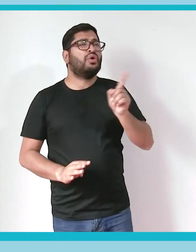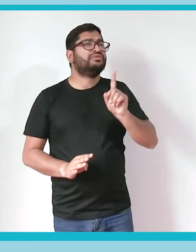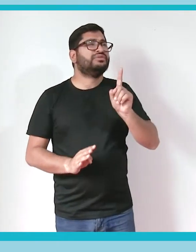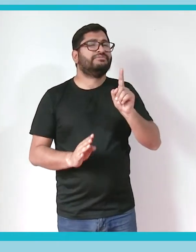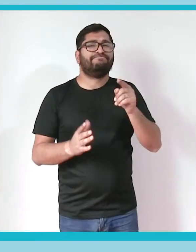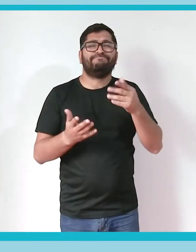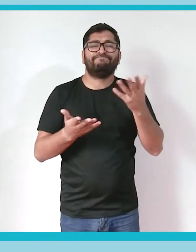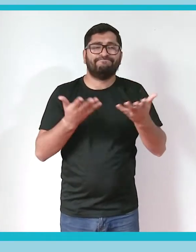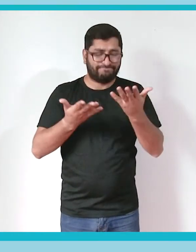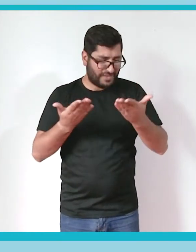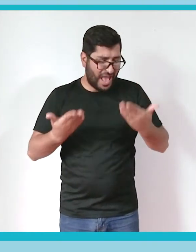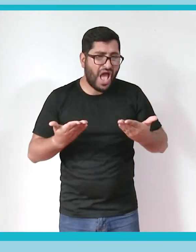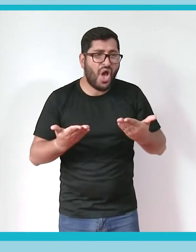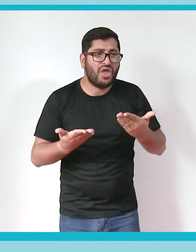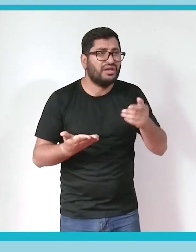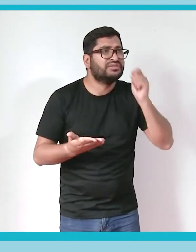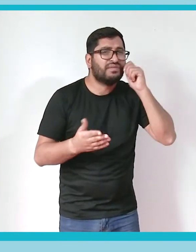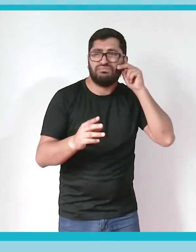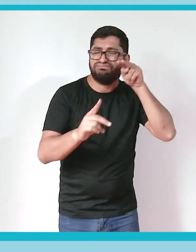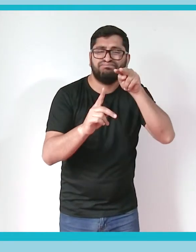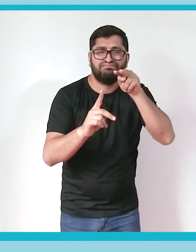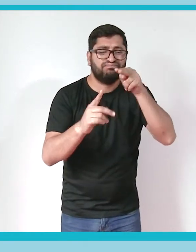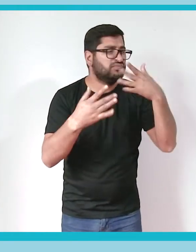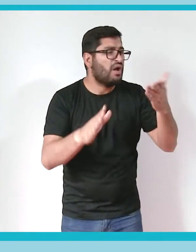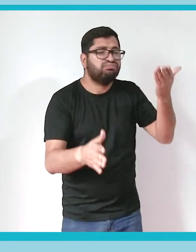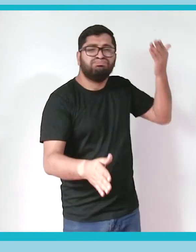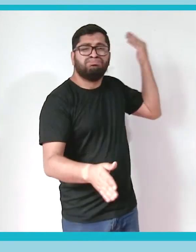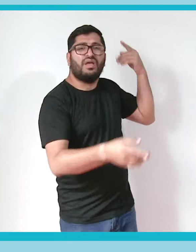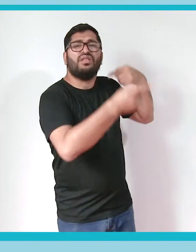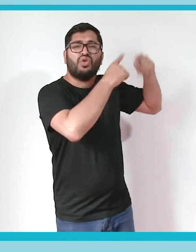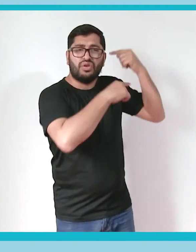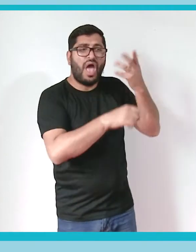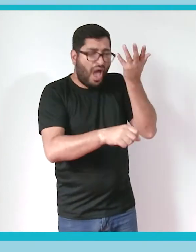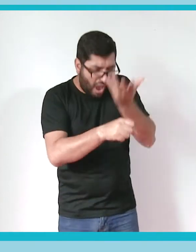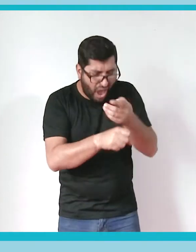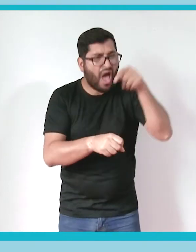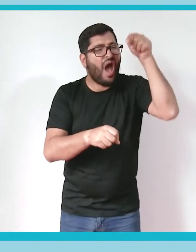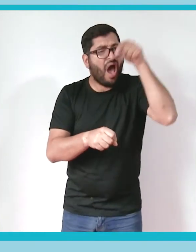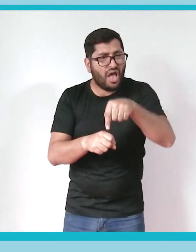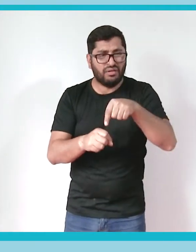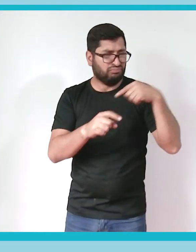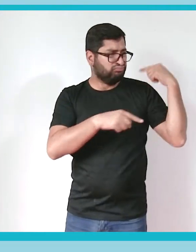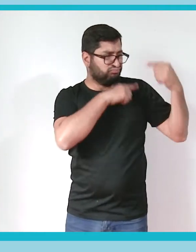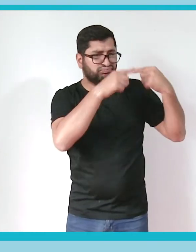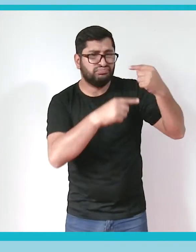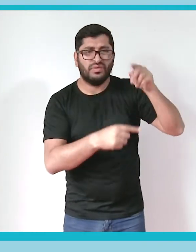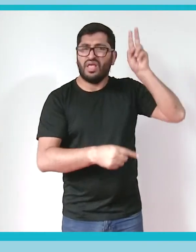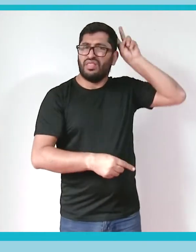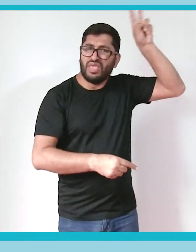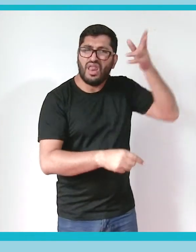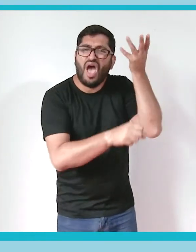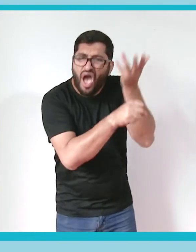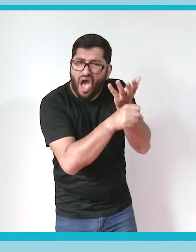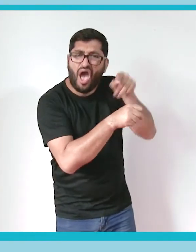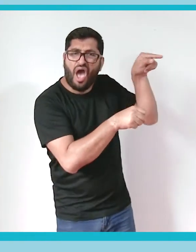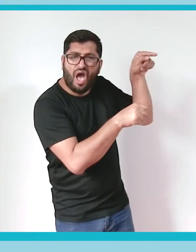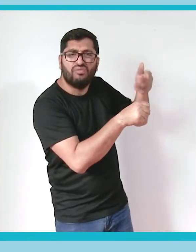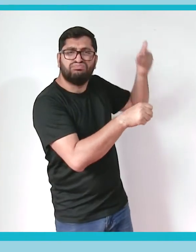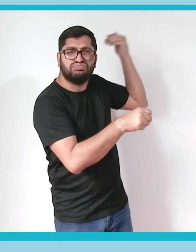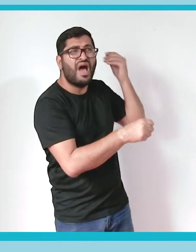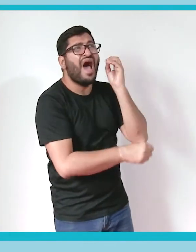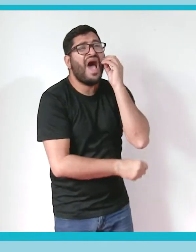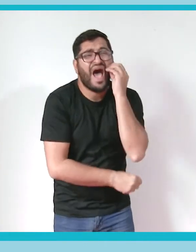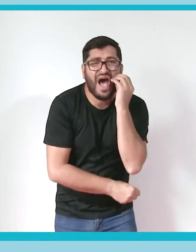convencionales, nosotros no somos preexistentes. Y sí somos